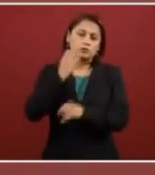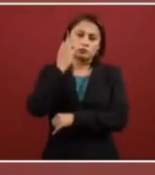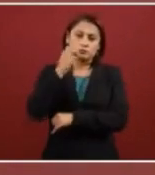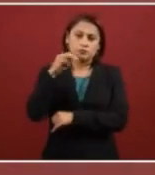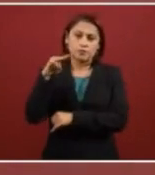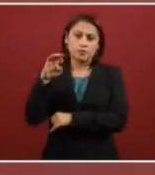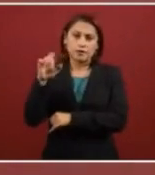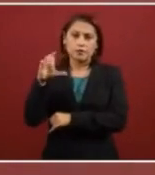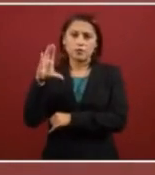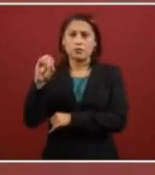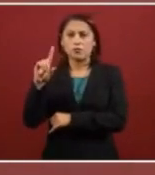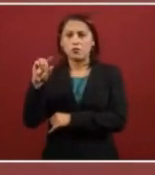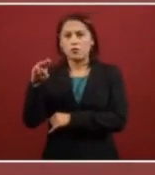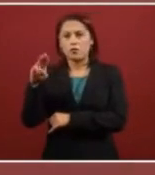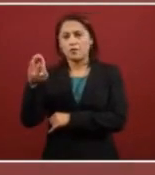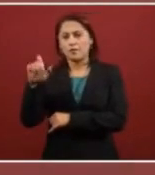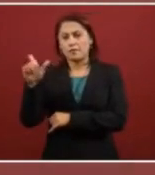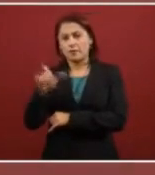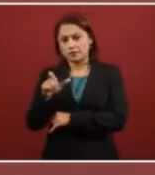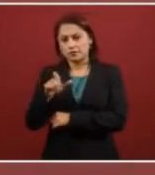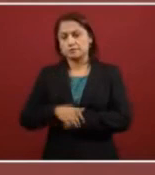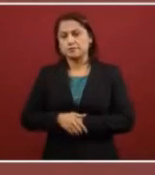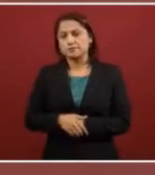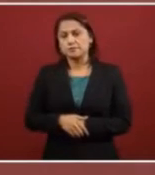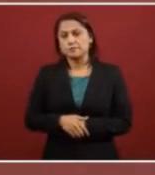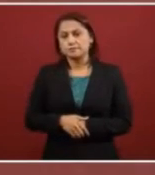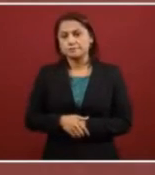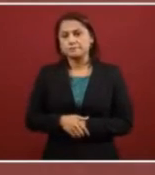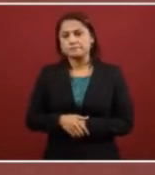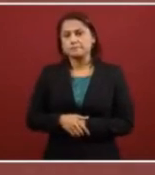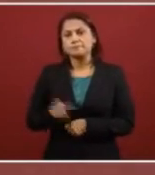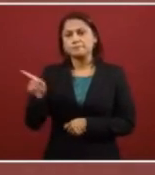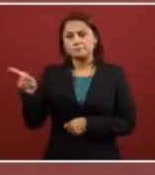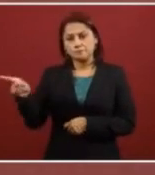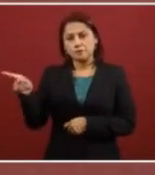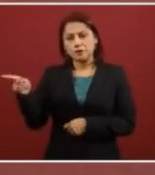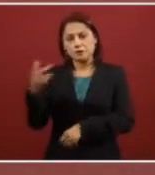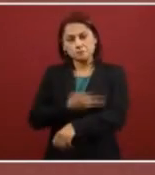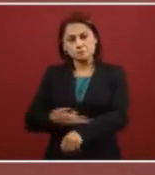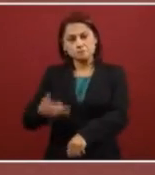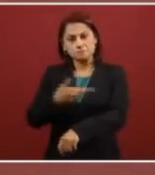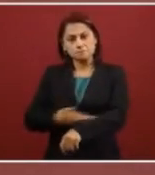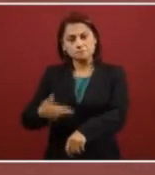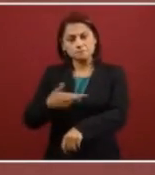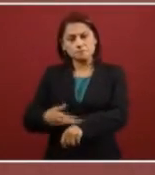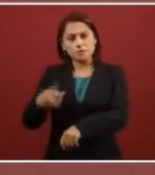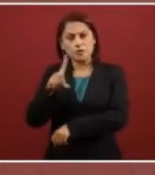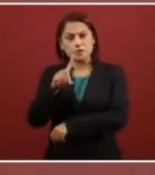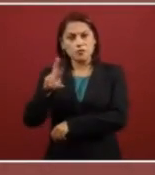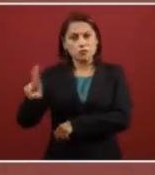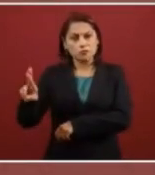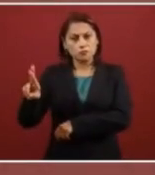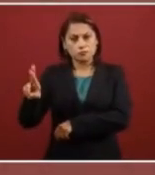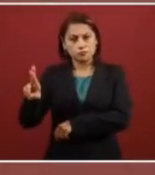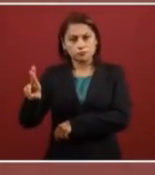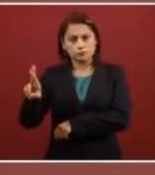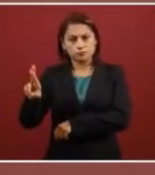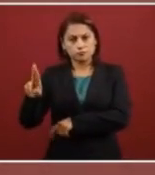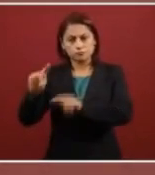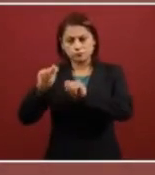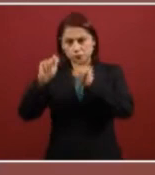Mexico. Y está en trámite and he's su título de doctor in the progress of getting his doctorate. En Nueva